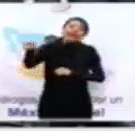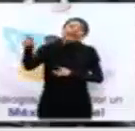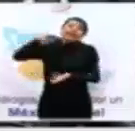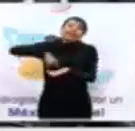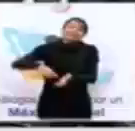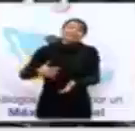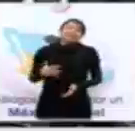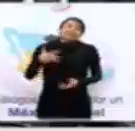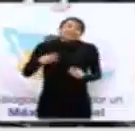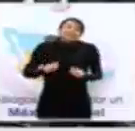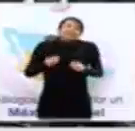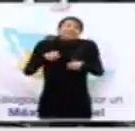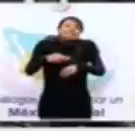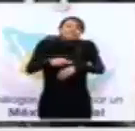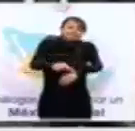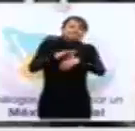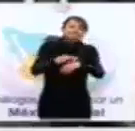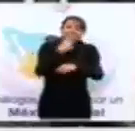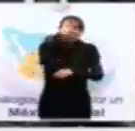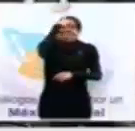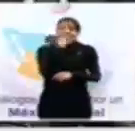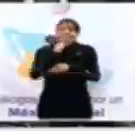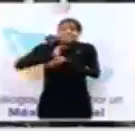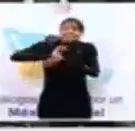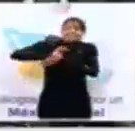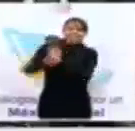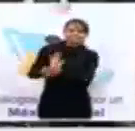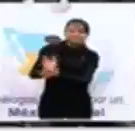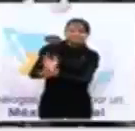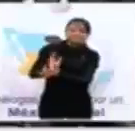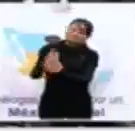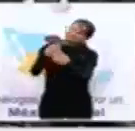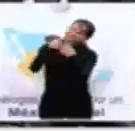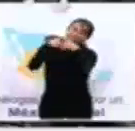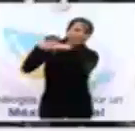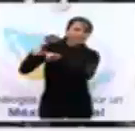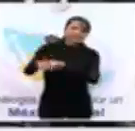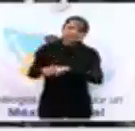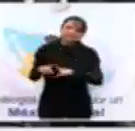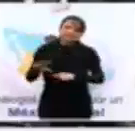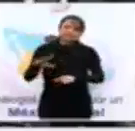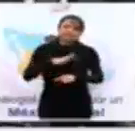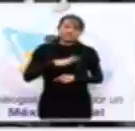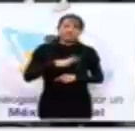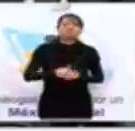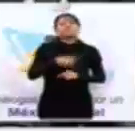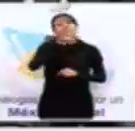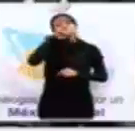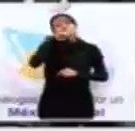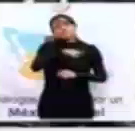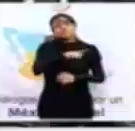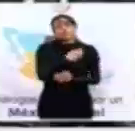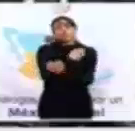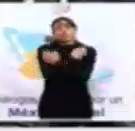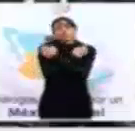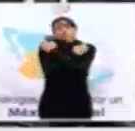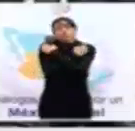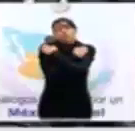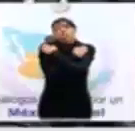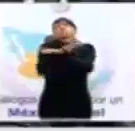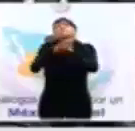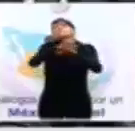también todavía elementos, yo diría incluso de discriminación importantes por muchas razones y en muchas